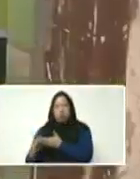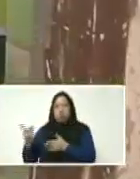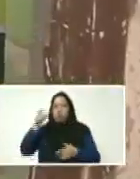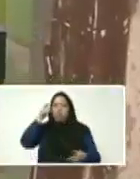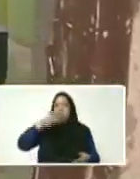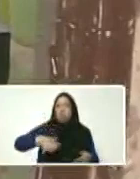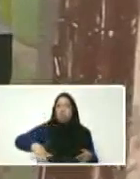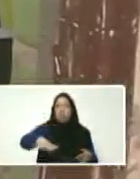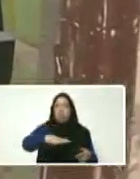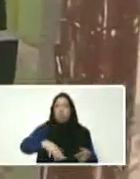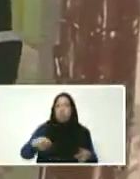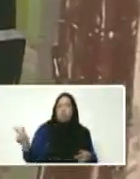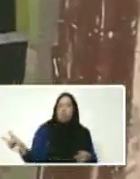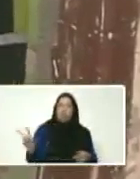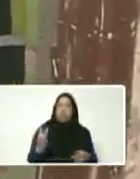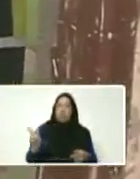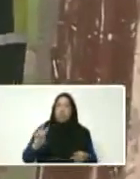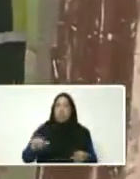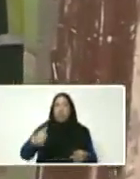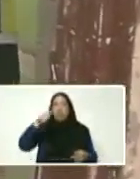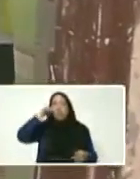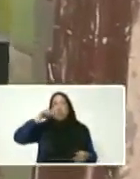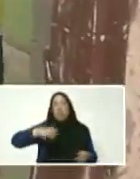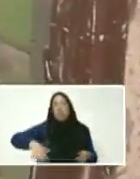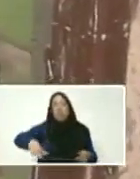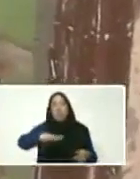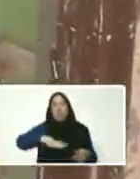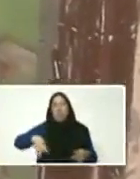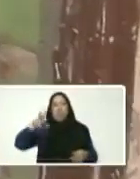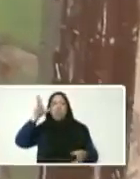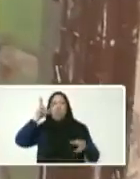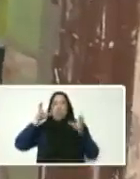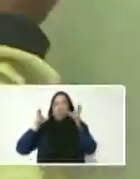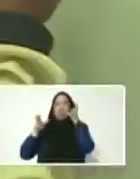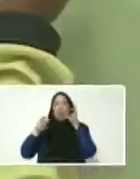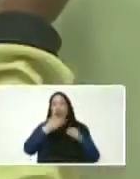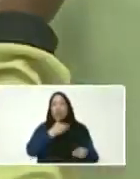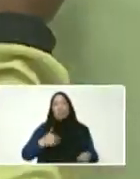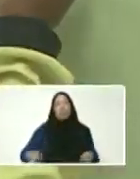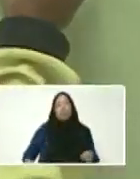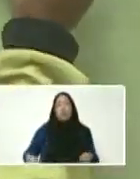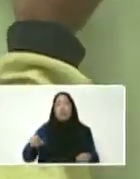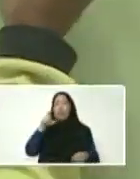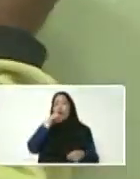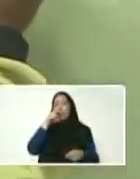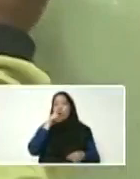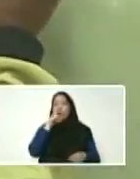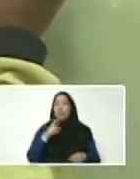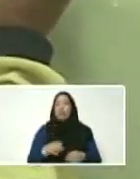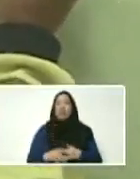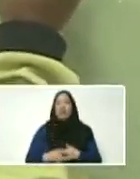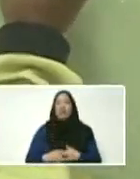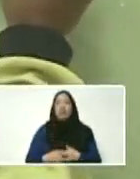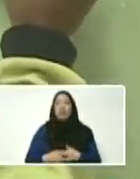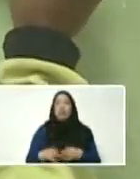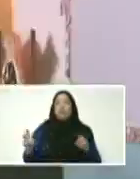pueblo venezolano, la inmensa mayoría de este pueblo que lo ha escuchado, presidente, y que en estos tiempos de dificultades usted ha encontrado un